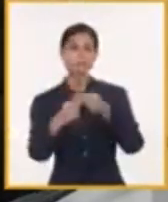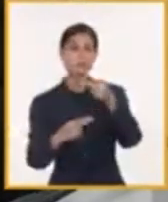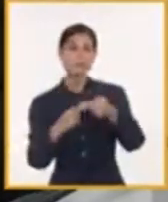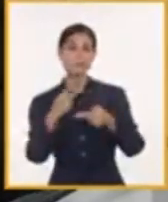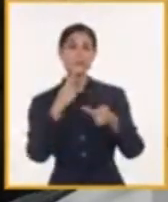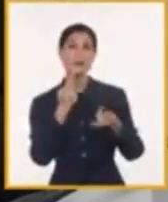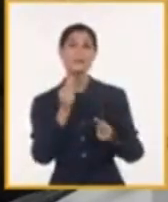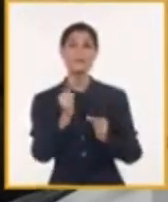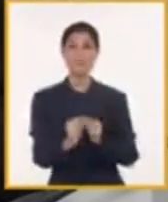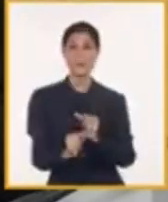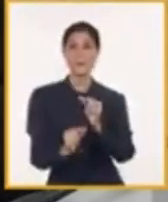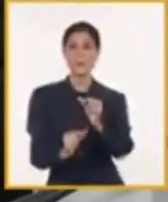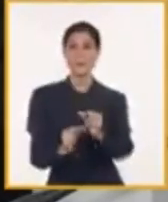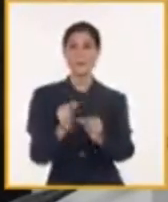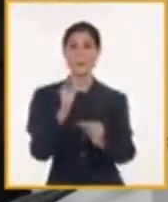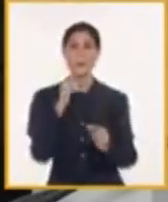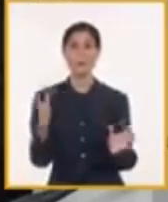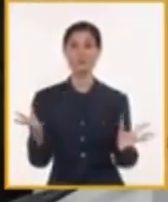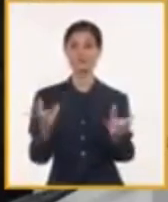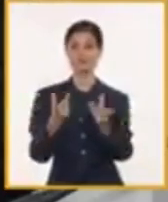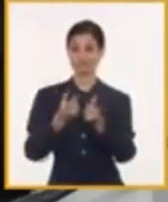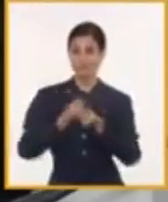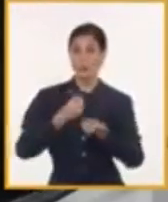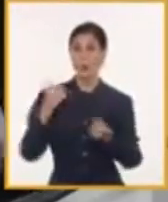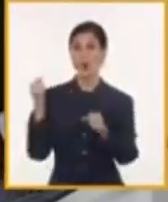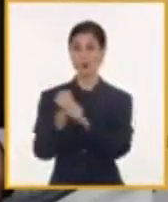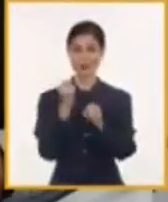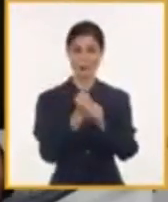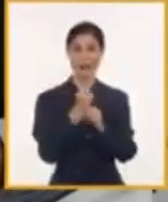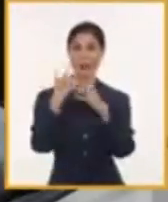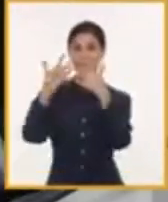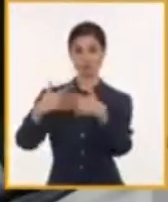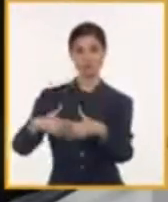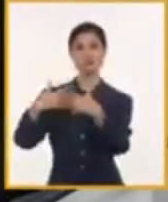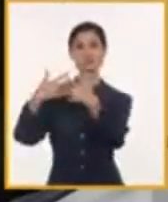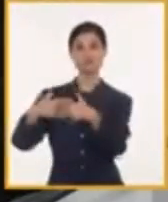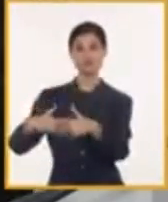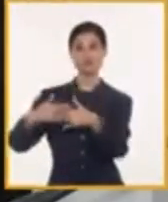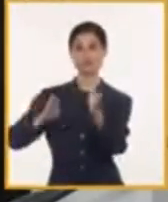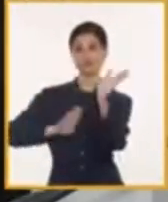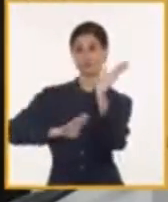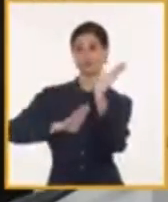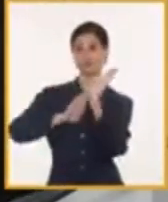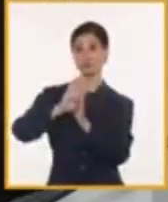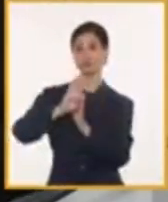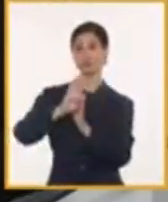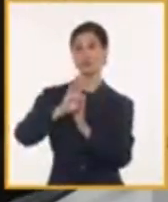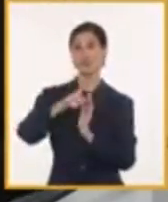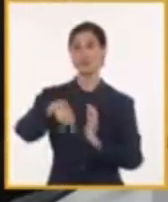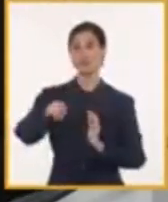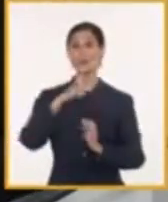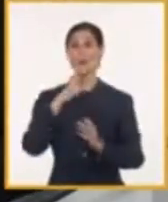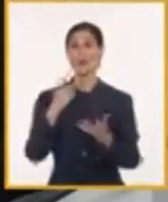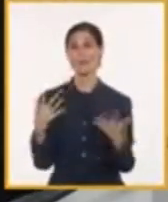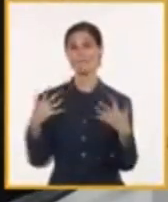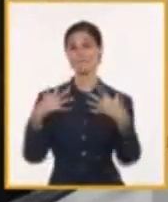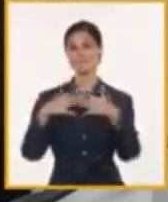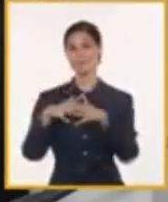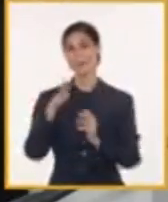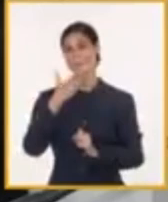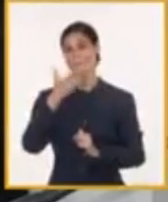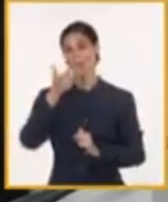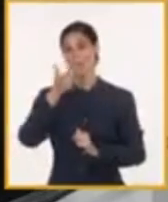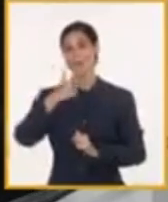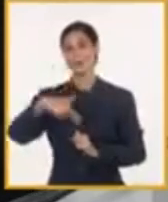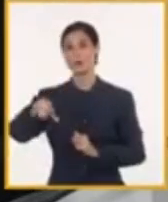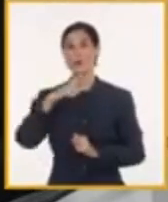logrado recuperar capacidades y producir tan de conjunto con la forma de gestión y lograr mayor producción